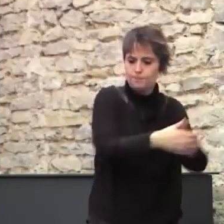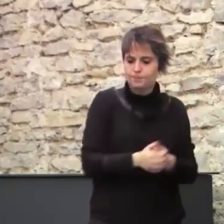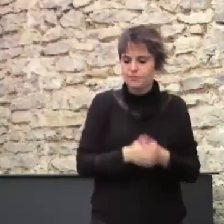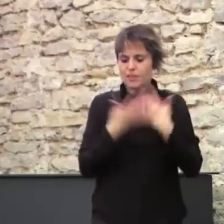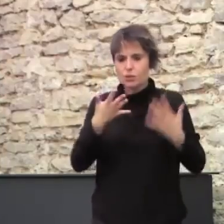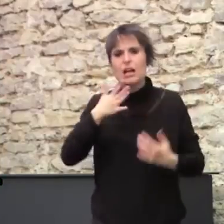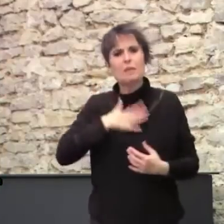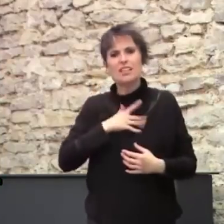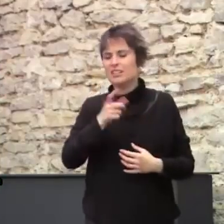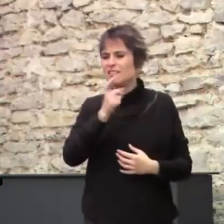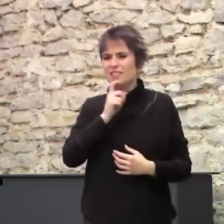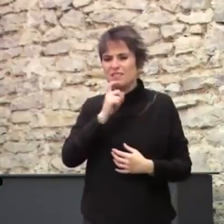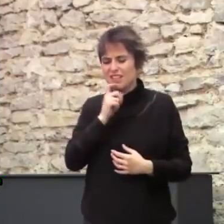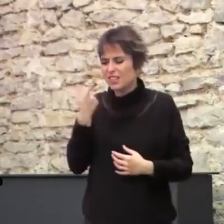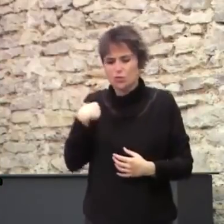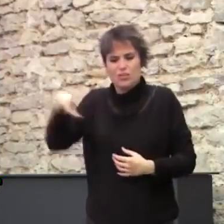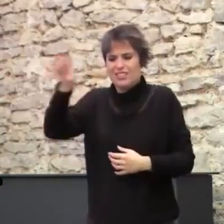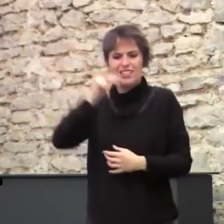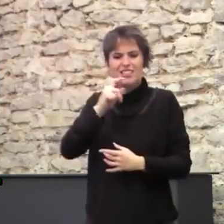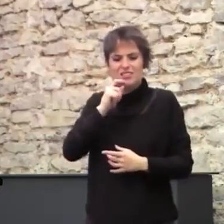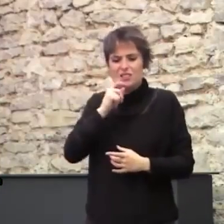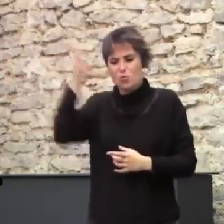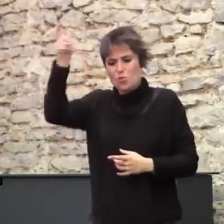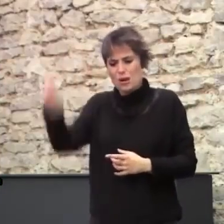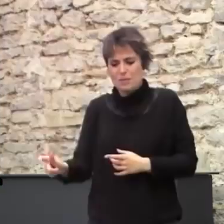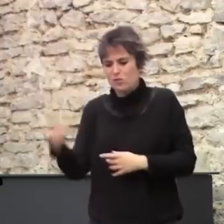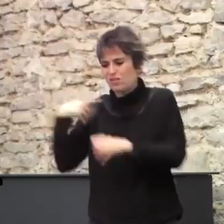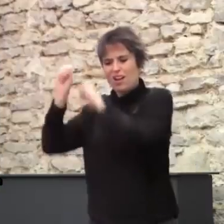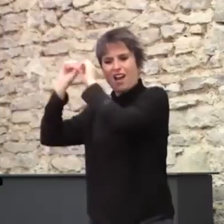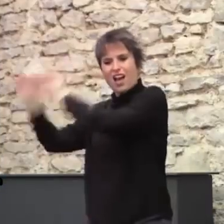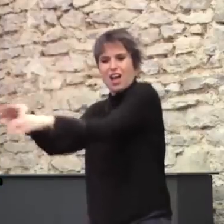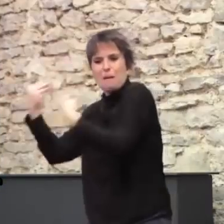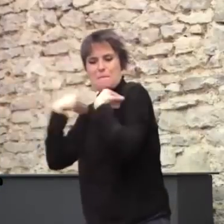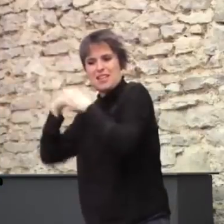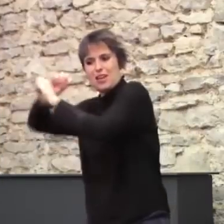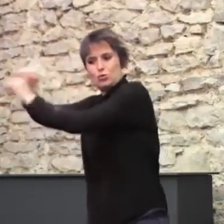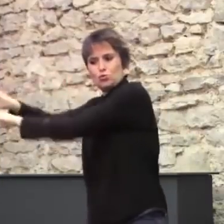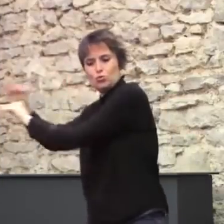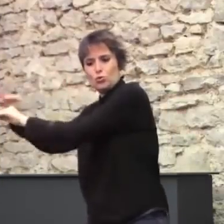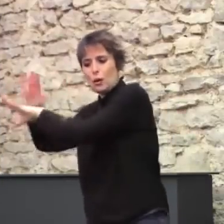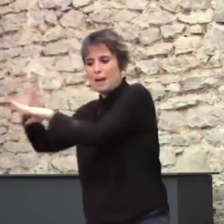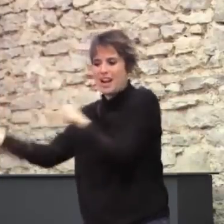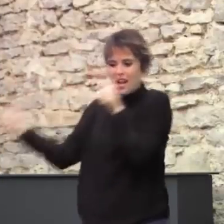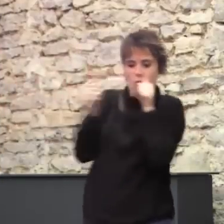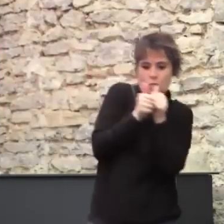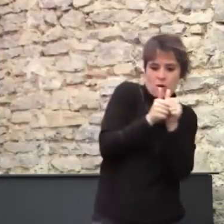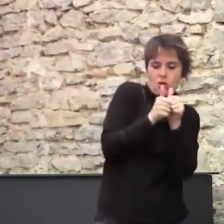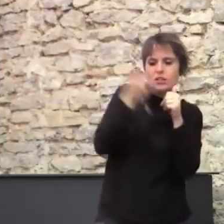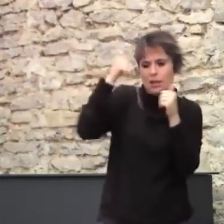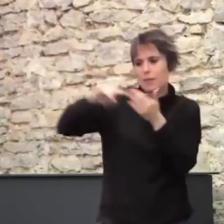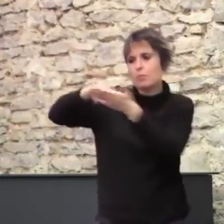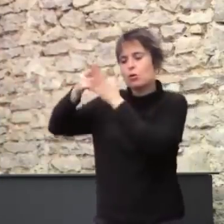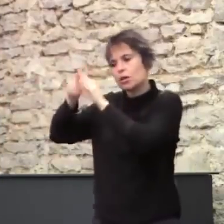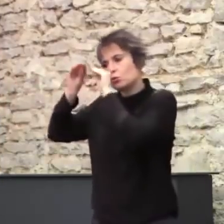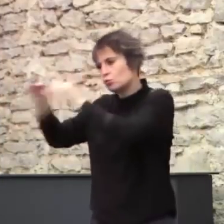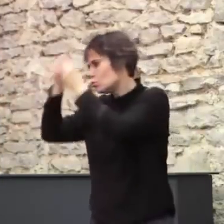pues resultaba muy difícil entender por qué alguien decidía renunciar a su libertad por estar conmigo y renunciar a sus proyectos y a